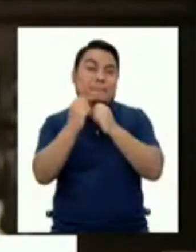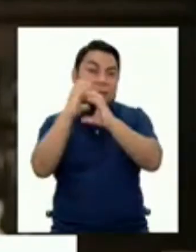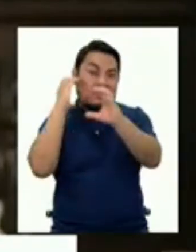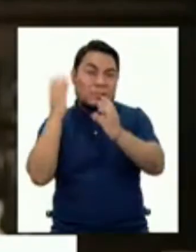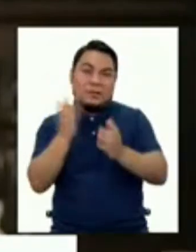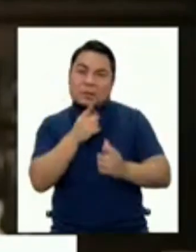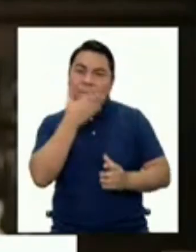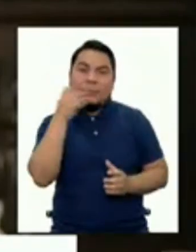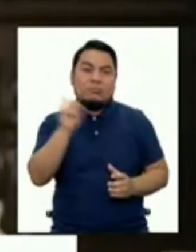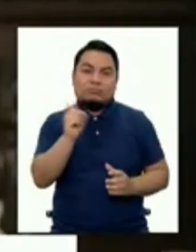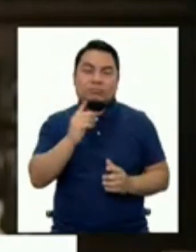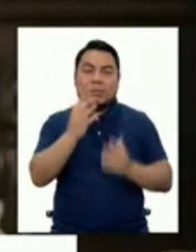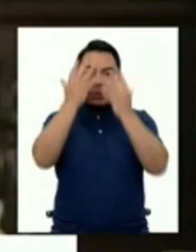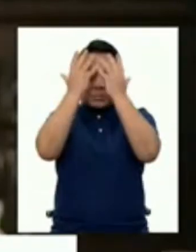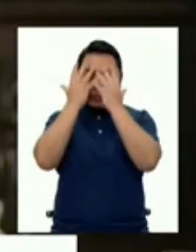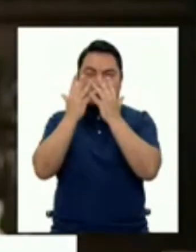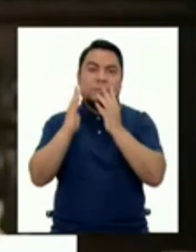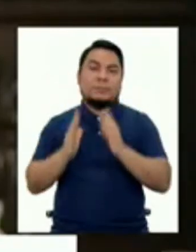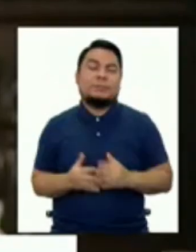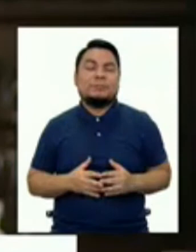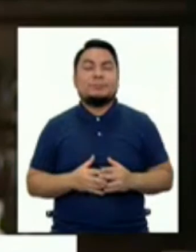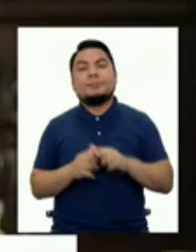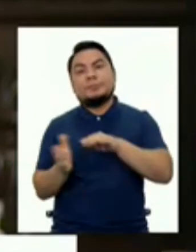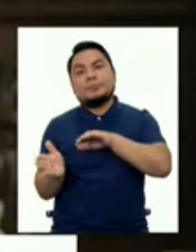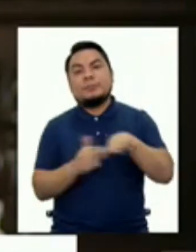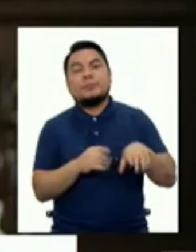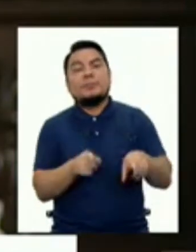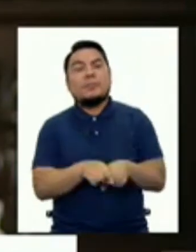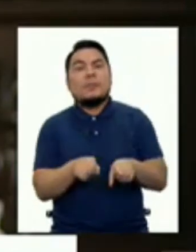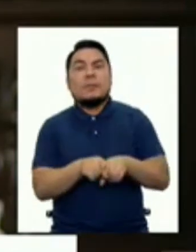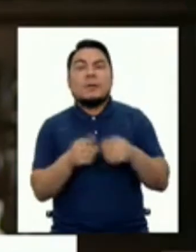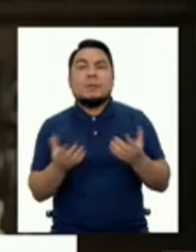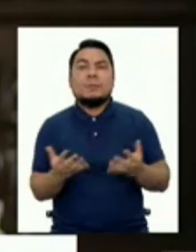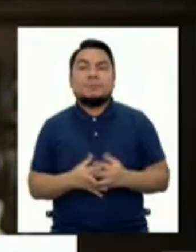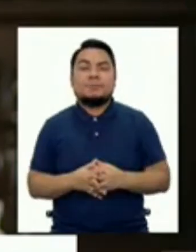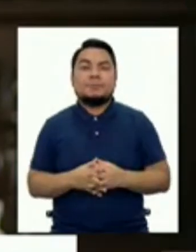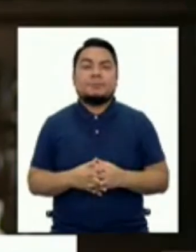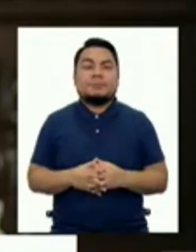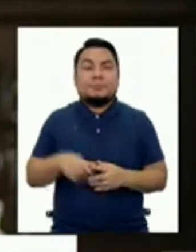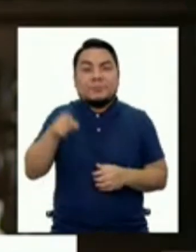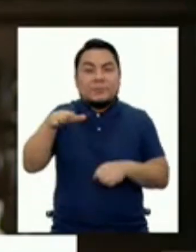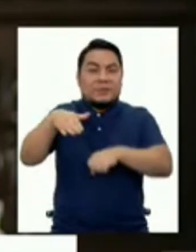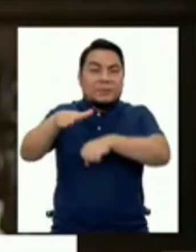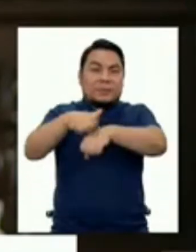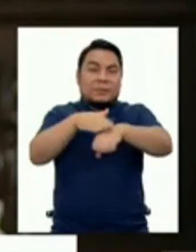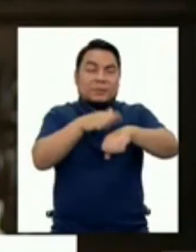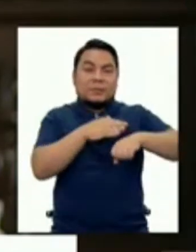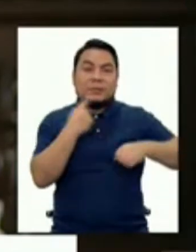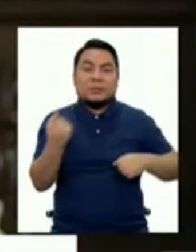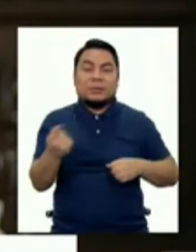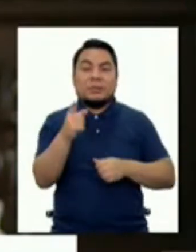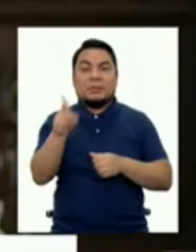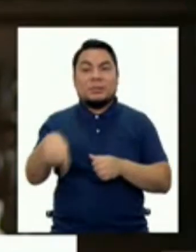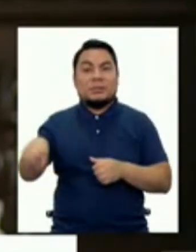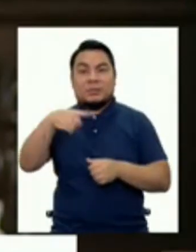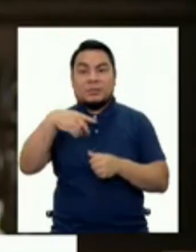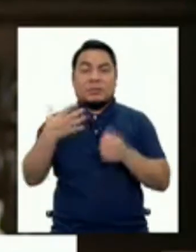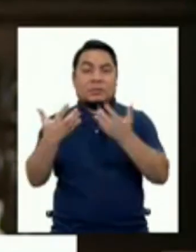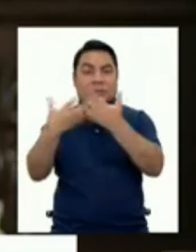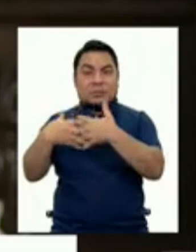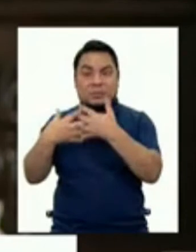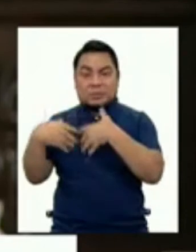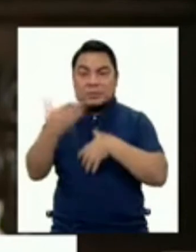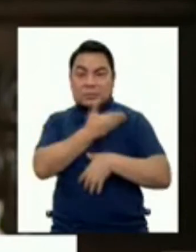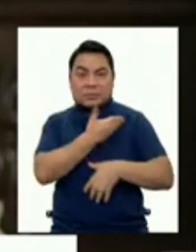un foco de contagio. De igual manera, aquí la exhortación tanto a las entidades públicas como